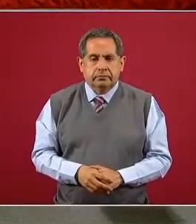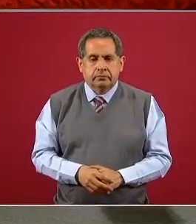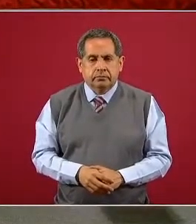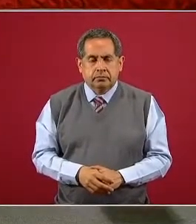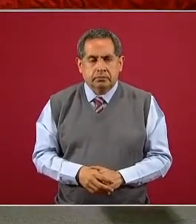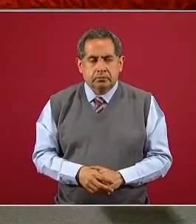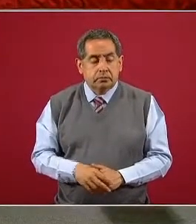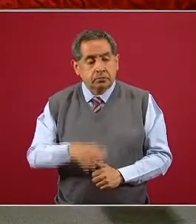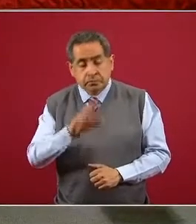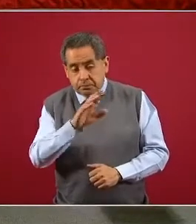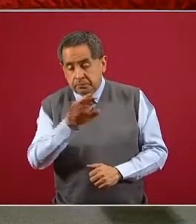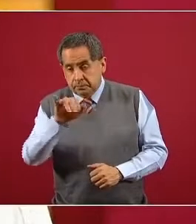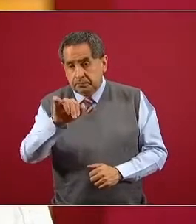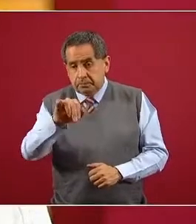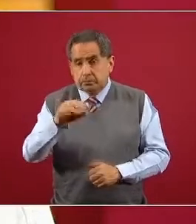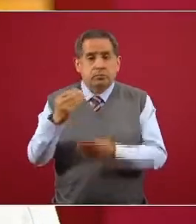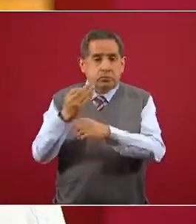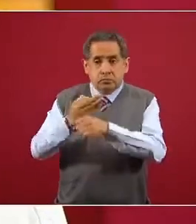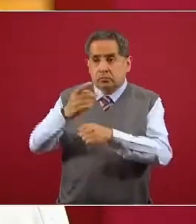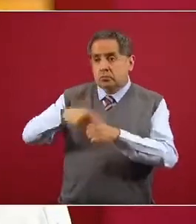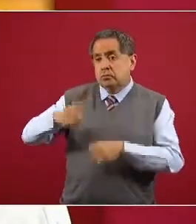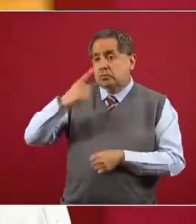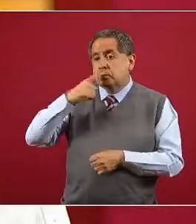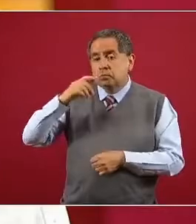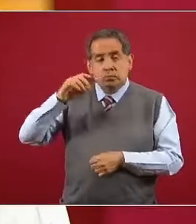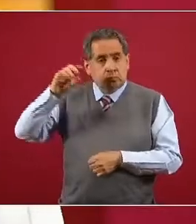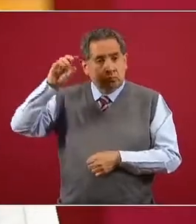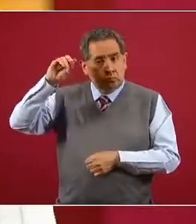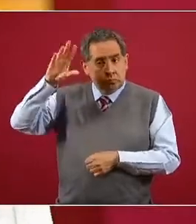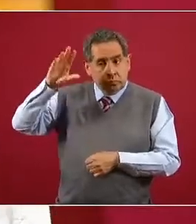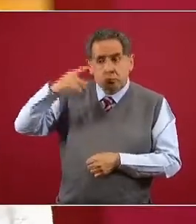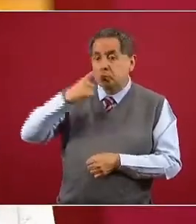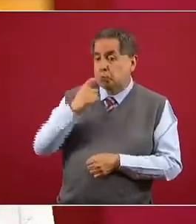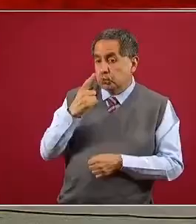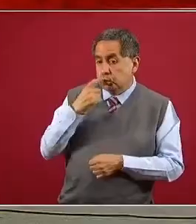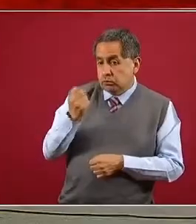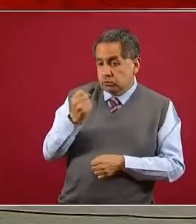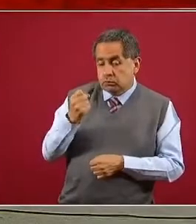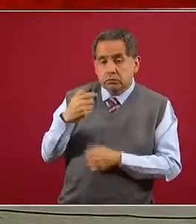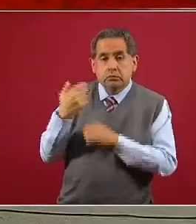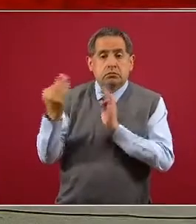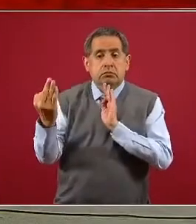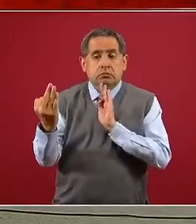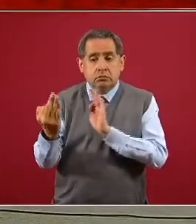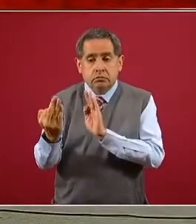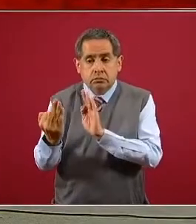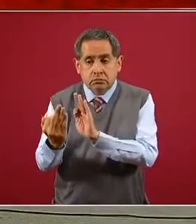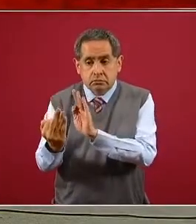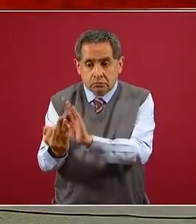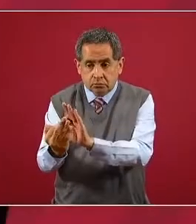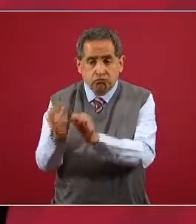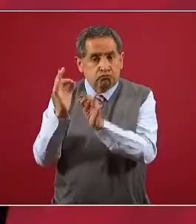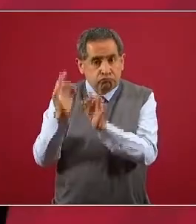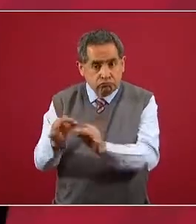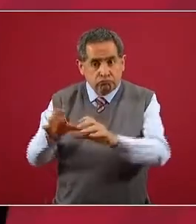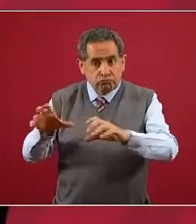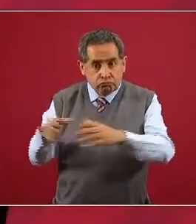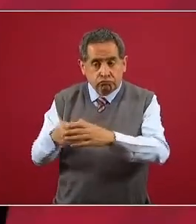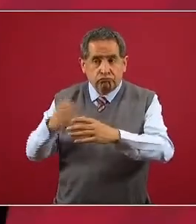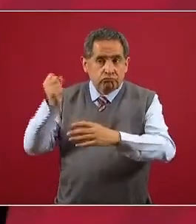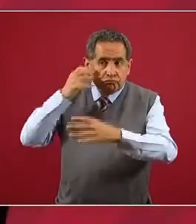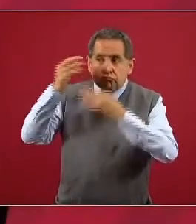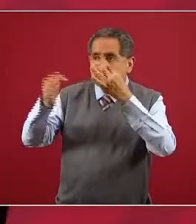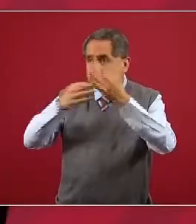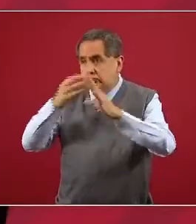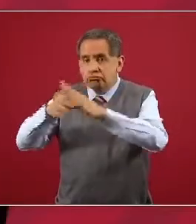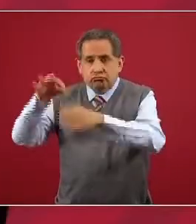Sí, aunque en este momento esté en rojo, en el momento en que se vayan presentando ya físicamente los eventos propios de las